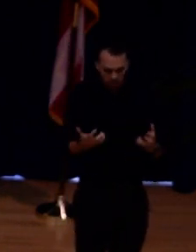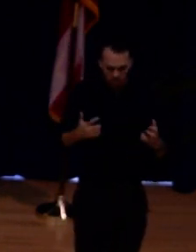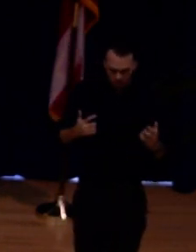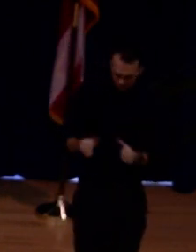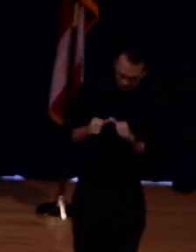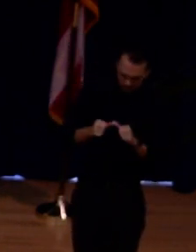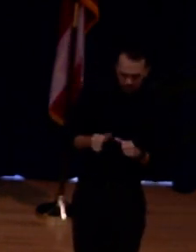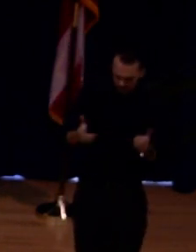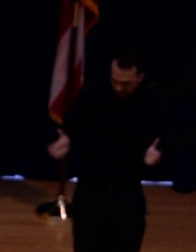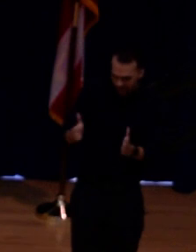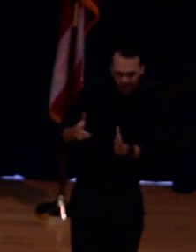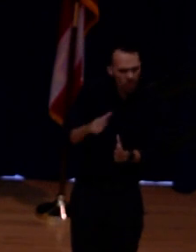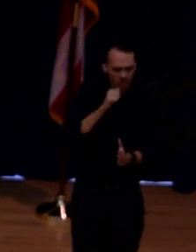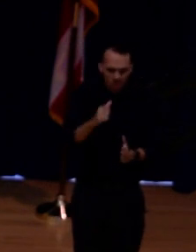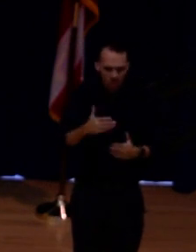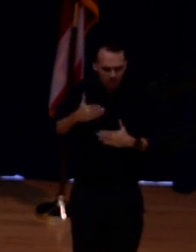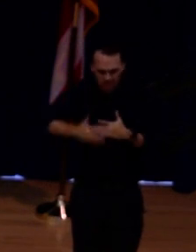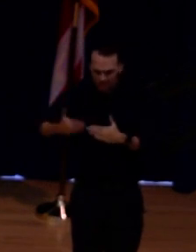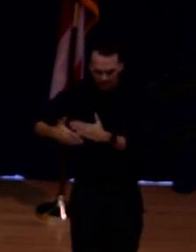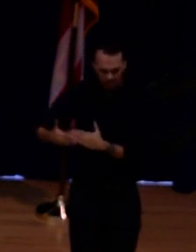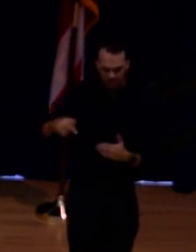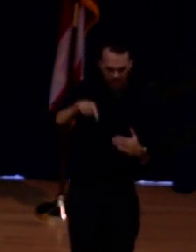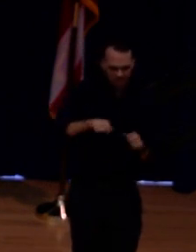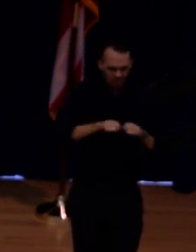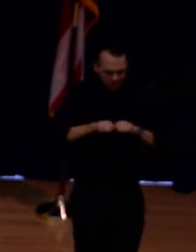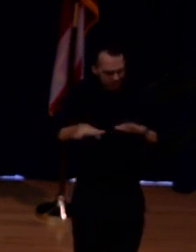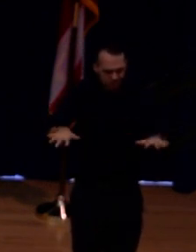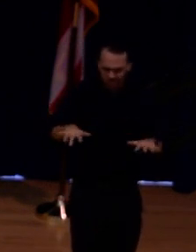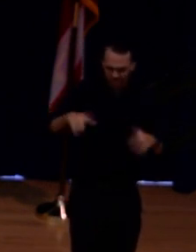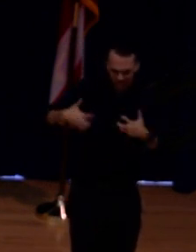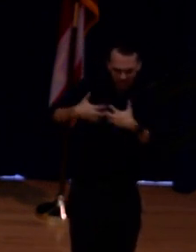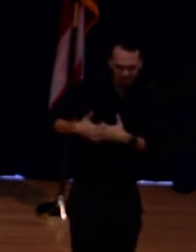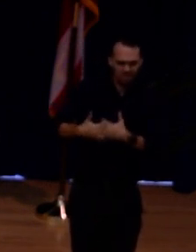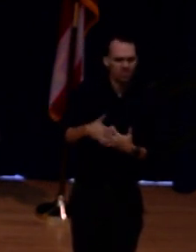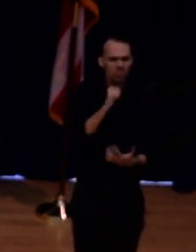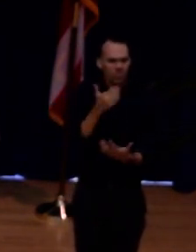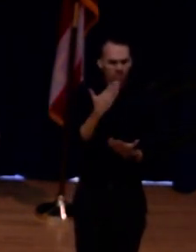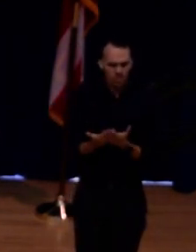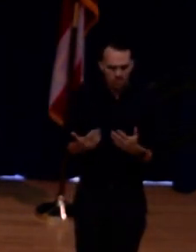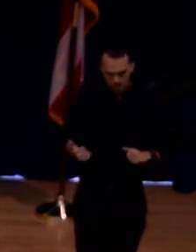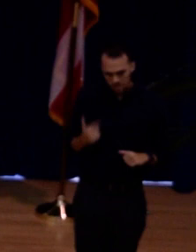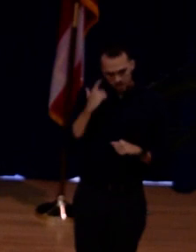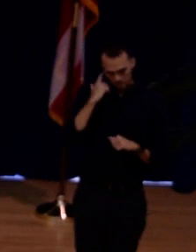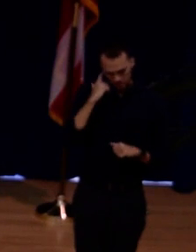construyendo más terminales, más expansiones del gas metano en Puerto Rico.